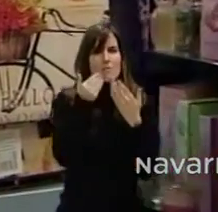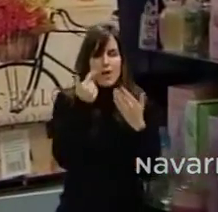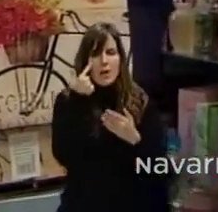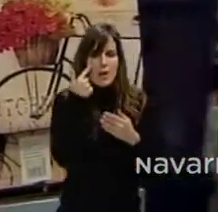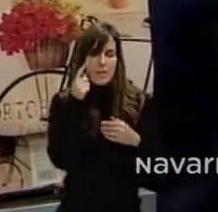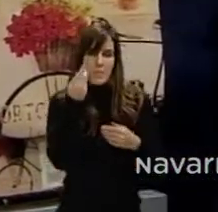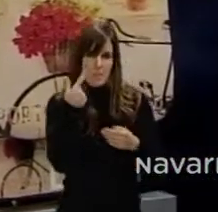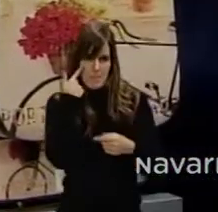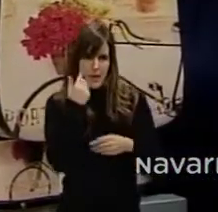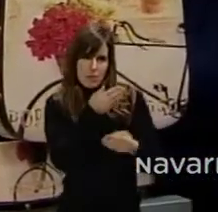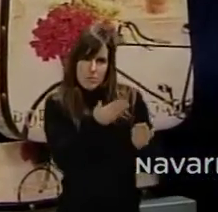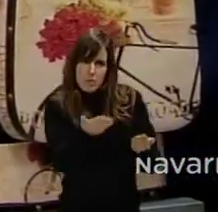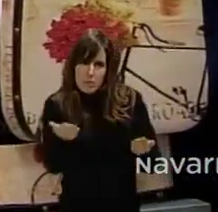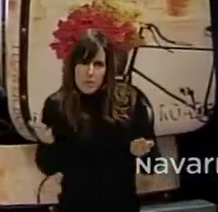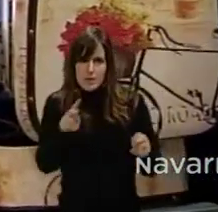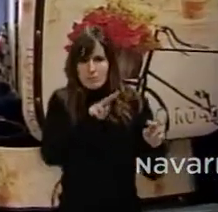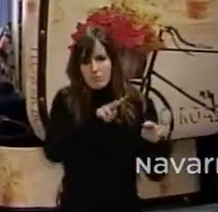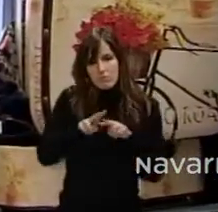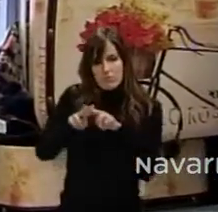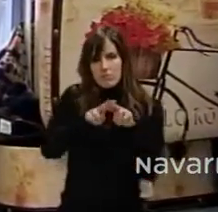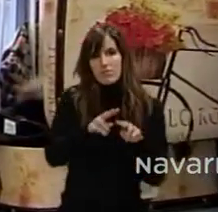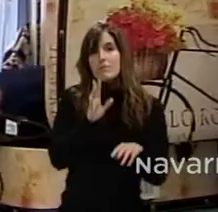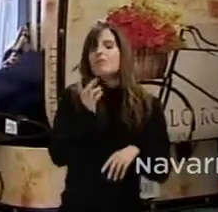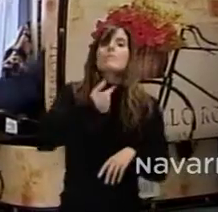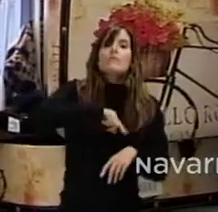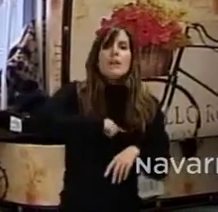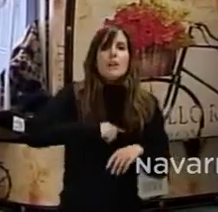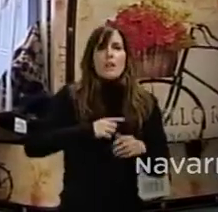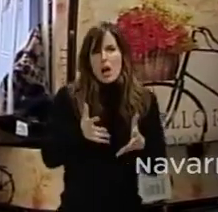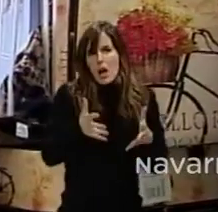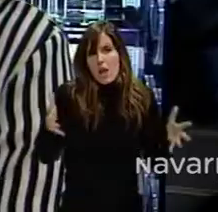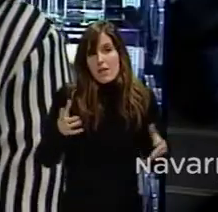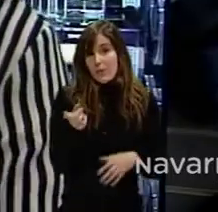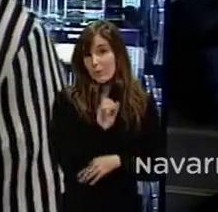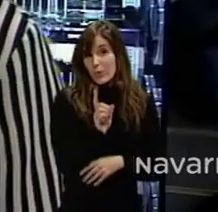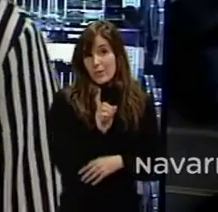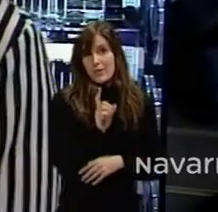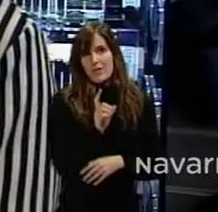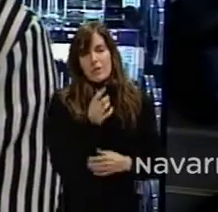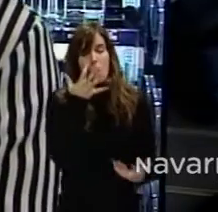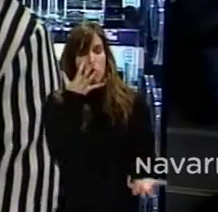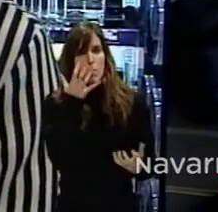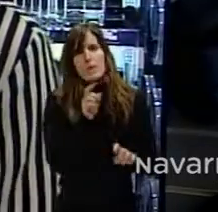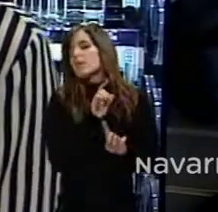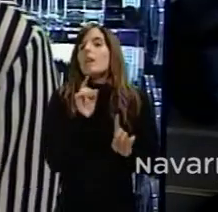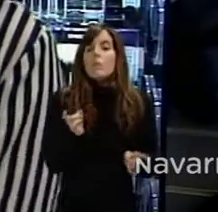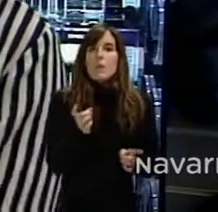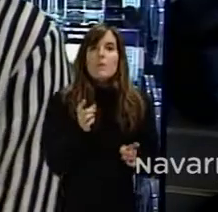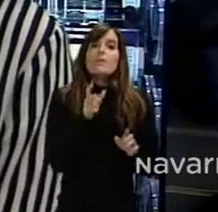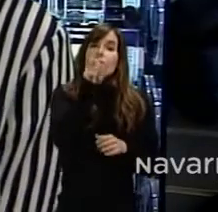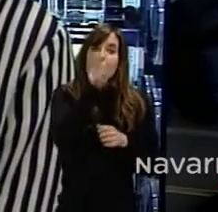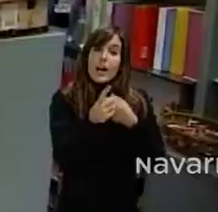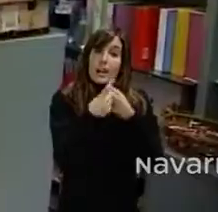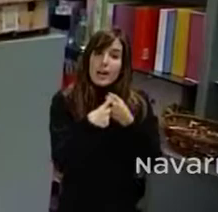lo que ofrecemos. Hace mucho tiempo que decimos que nadie nos elige ni por una tienda excesivamente grande ni por una tienda espectacular, sino te eligen por ti.